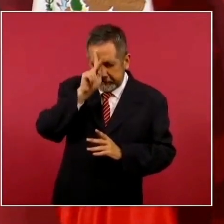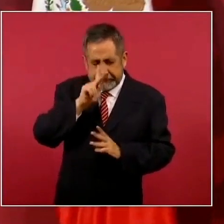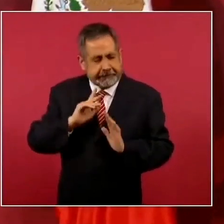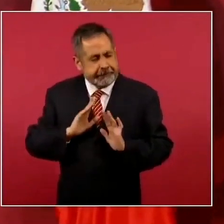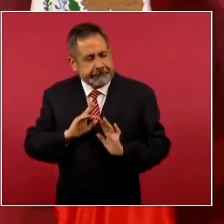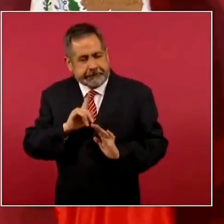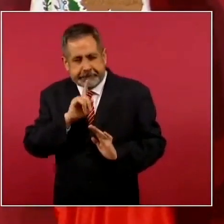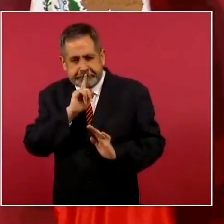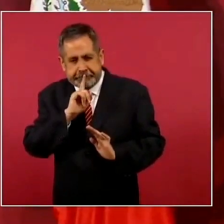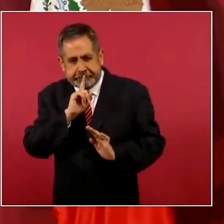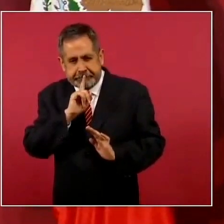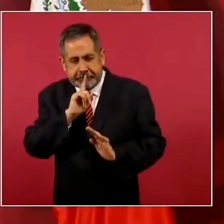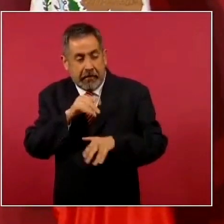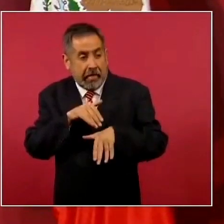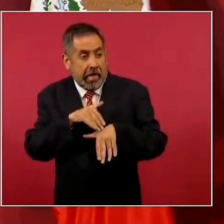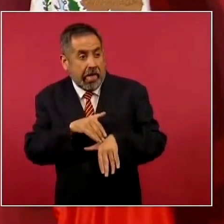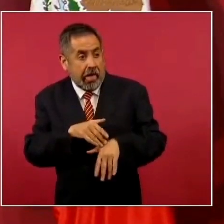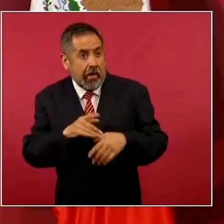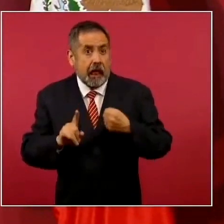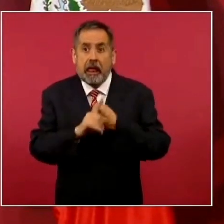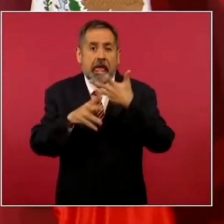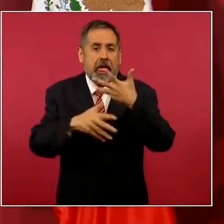prudencia y no cayeron en la trampa de la